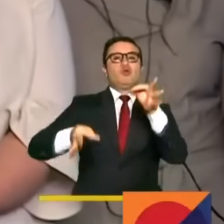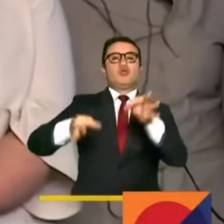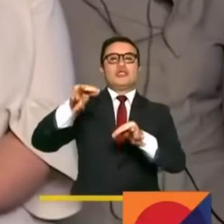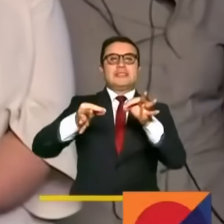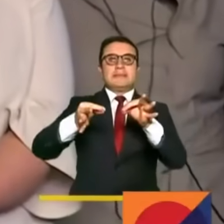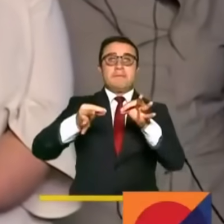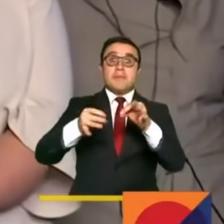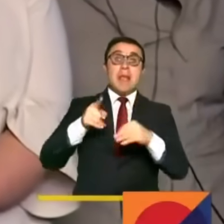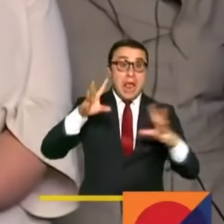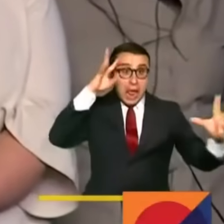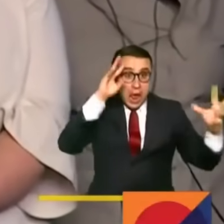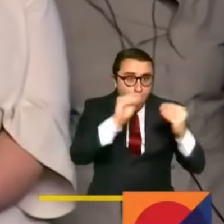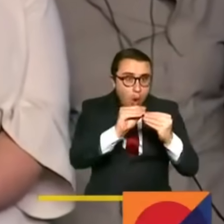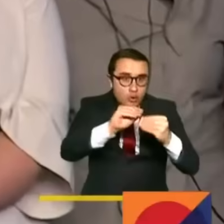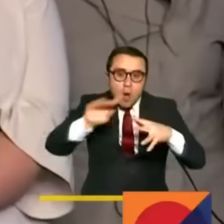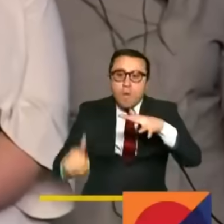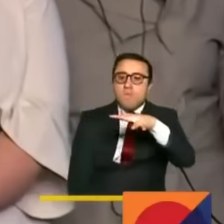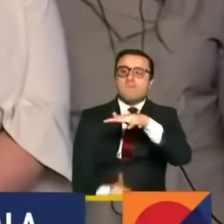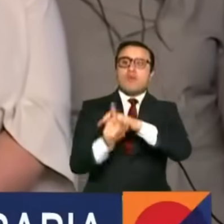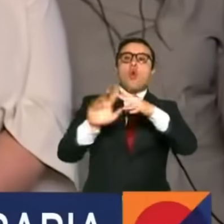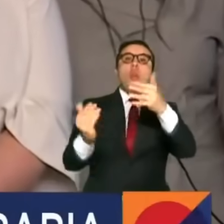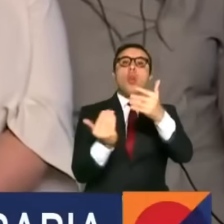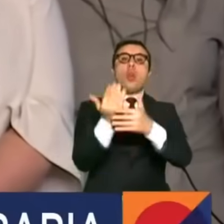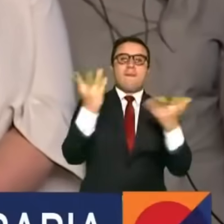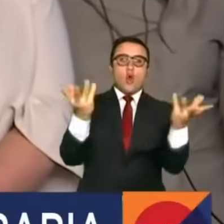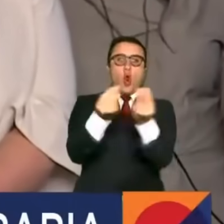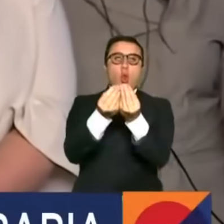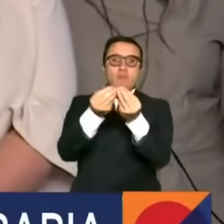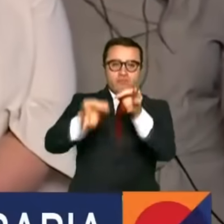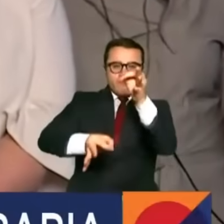esos acuerdos, con este objetivo.